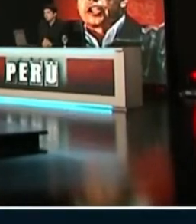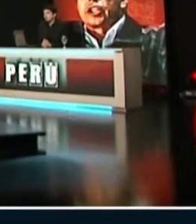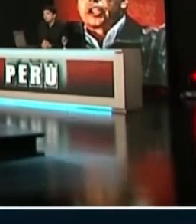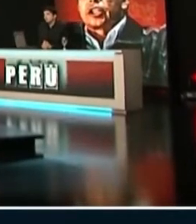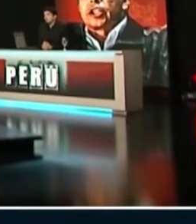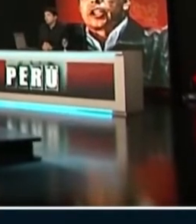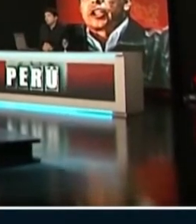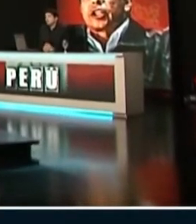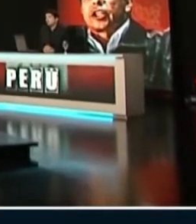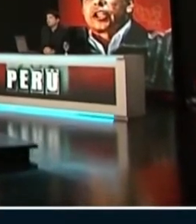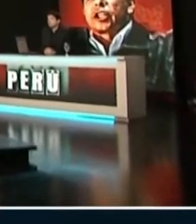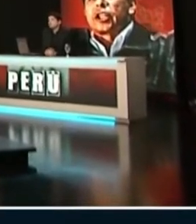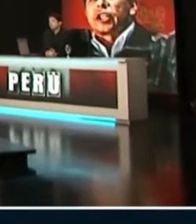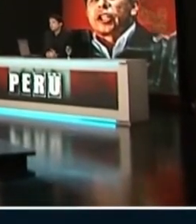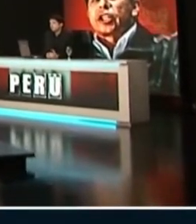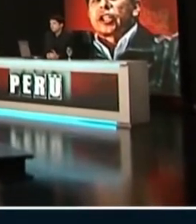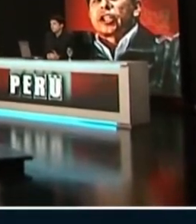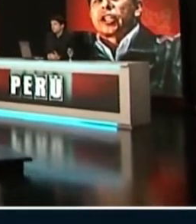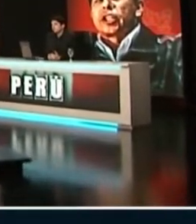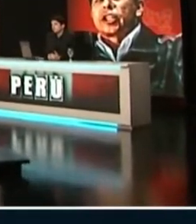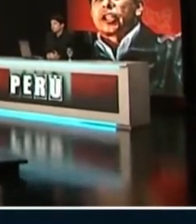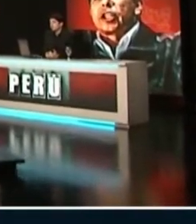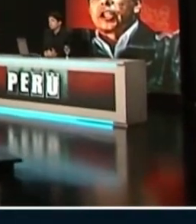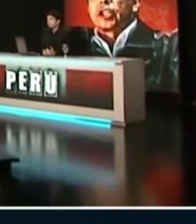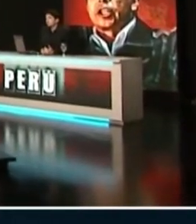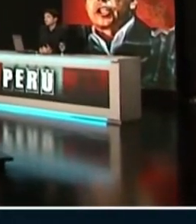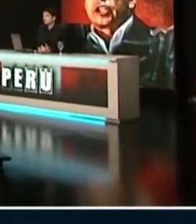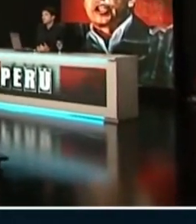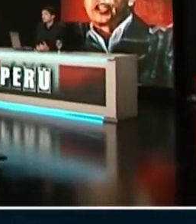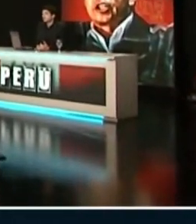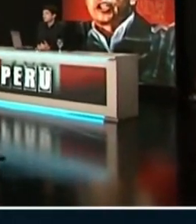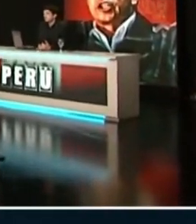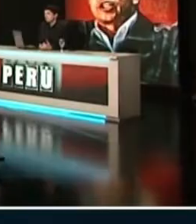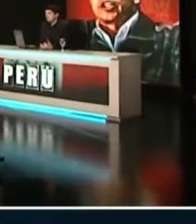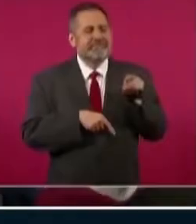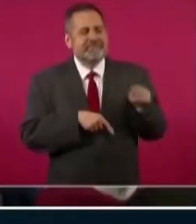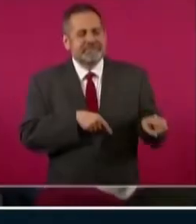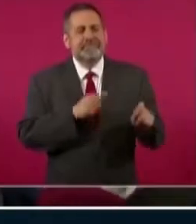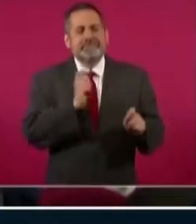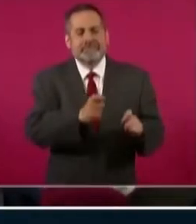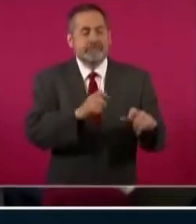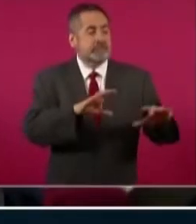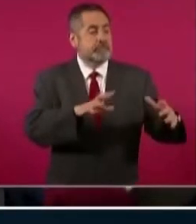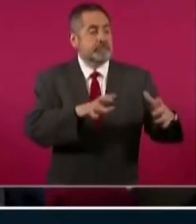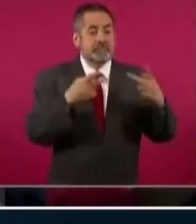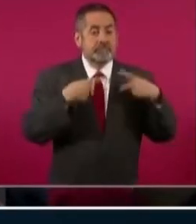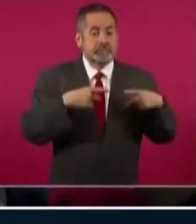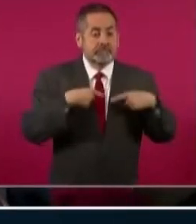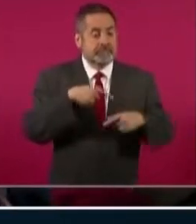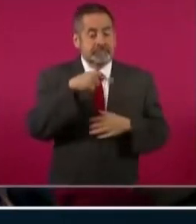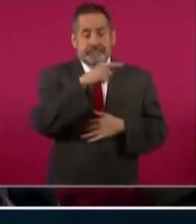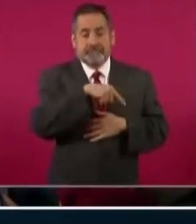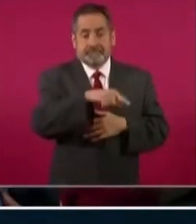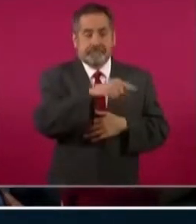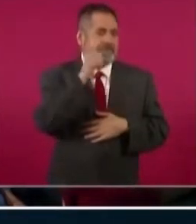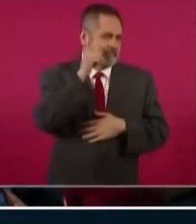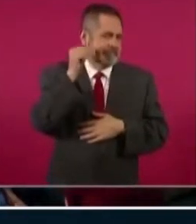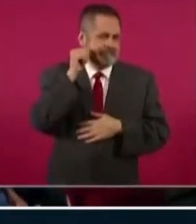López Obrador cree que puede llegar a hacer una alianza con los gobiernos de izquierda de América Latina. Y